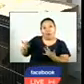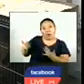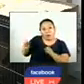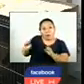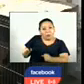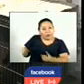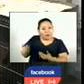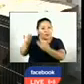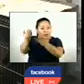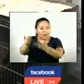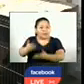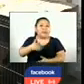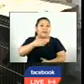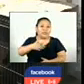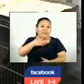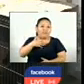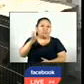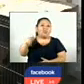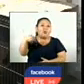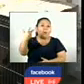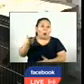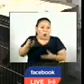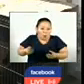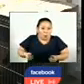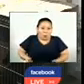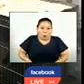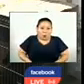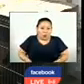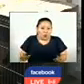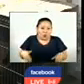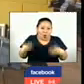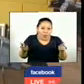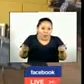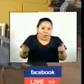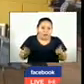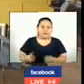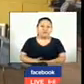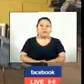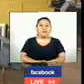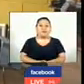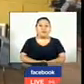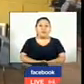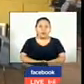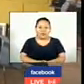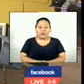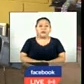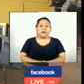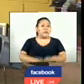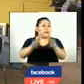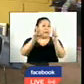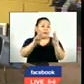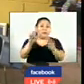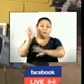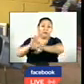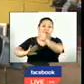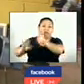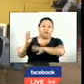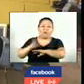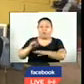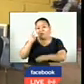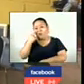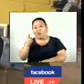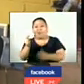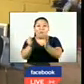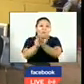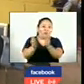oportunidad nos costó esterilizarla porque los fondos económicos no siempre están a la mano y así muchos otros casos que los abandonan solo porque tienen algún